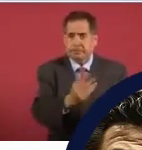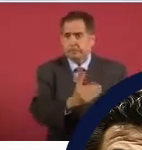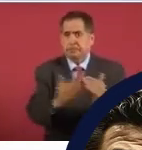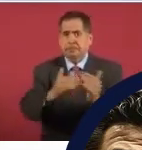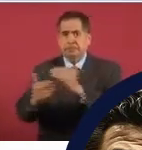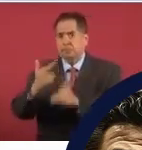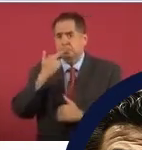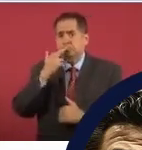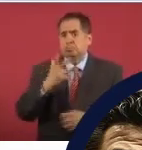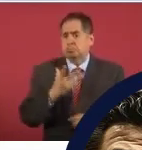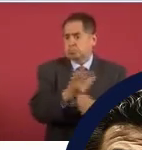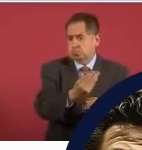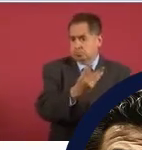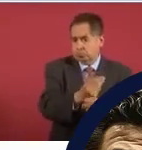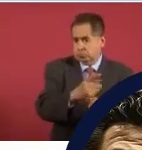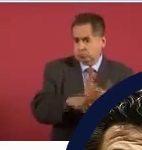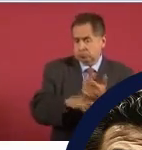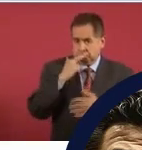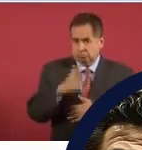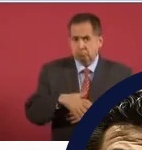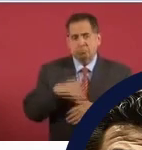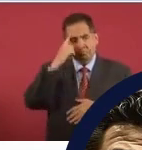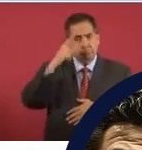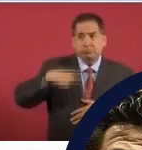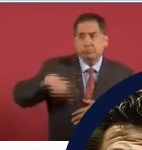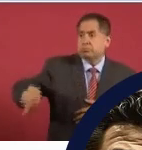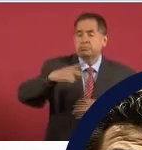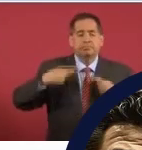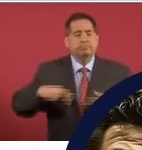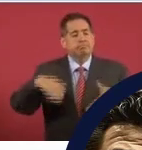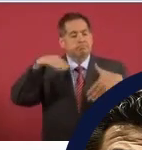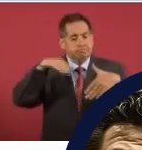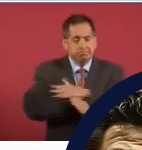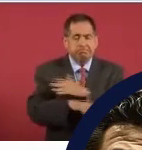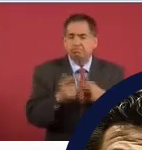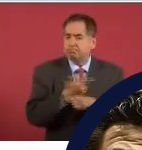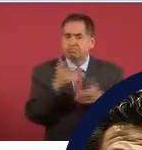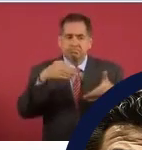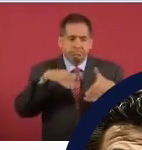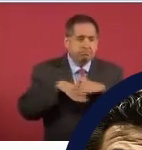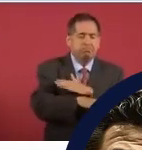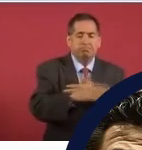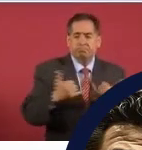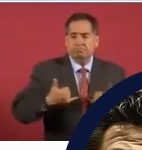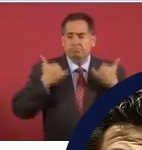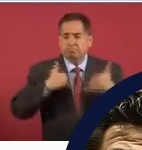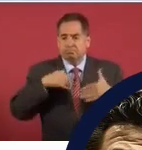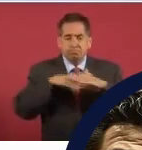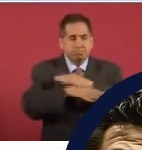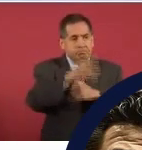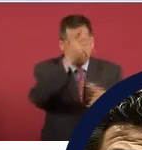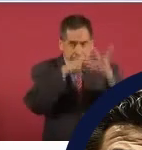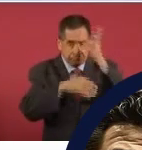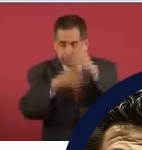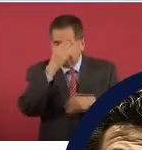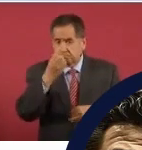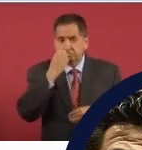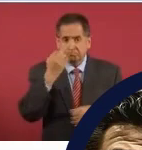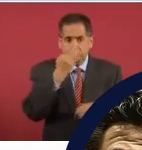repetirá bueno ahí el presidente se refería justamente a la cuestión de la seguridad